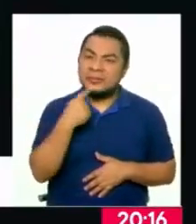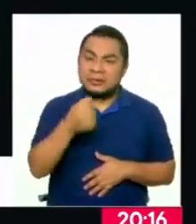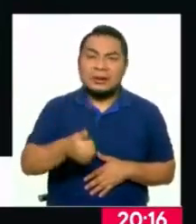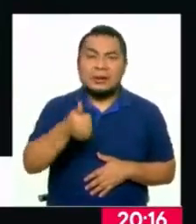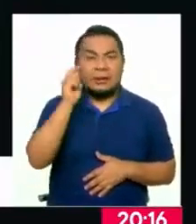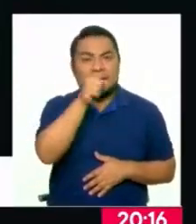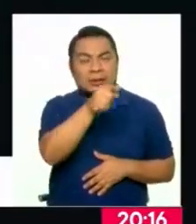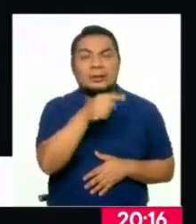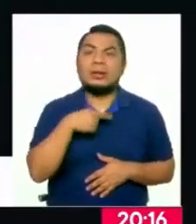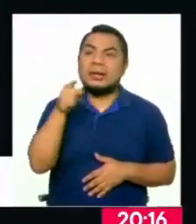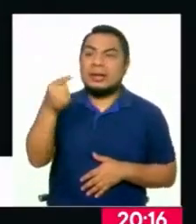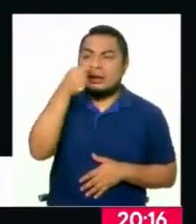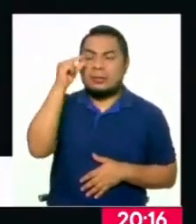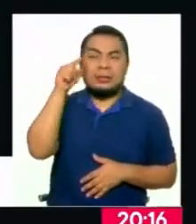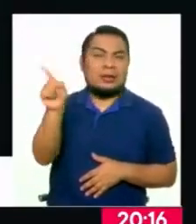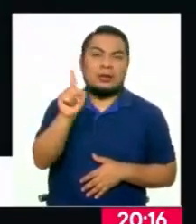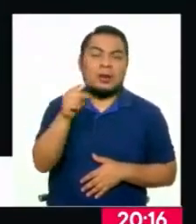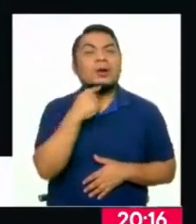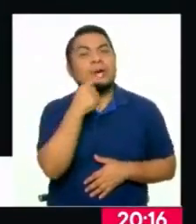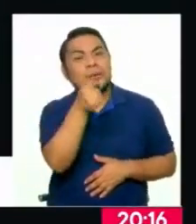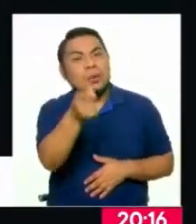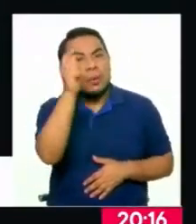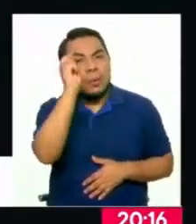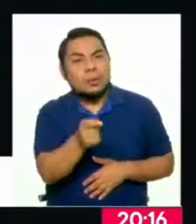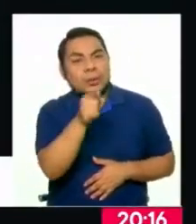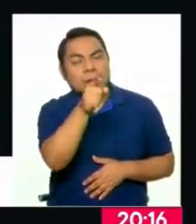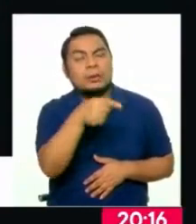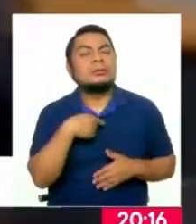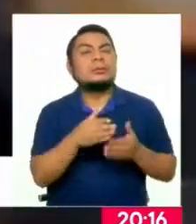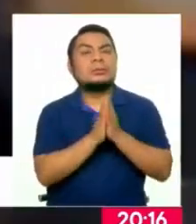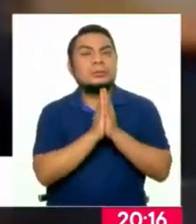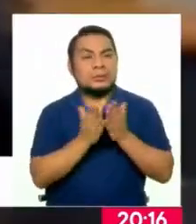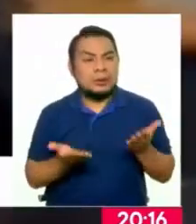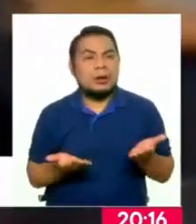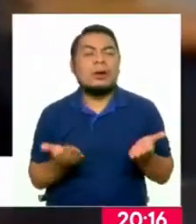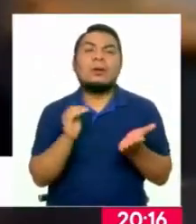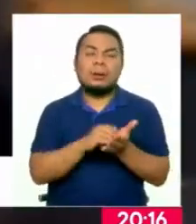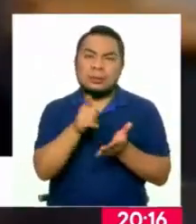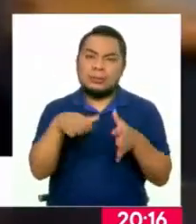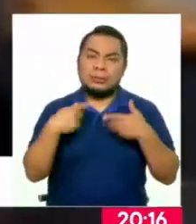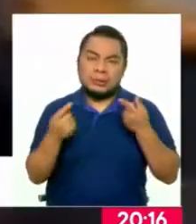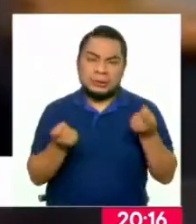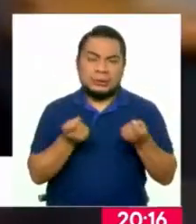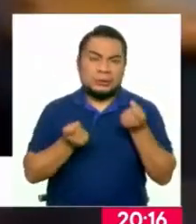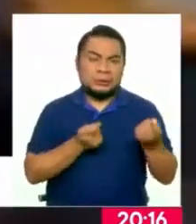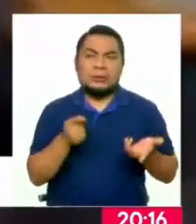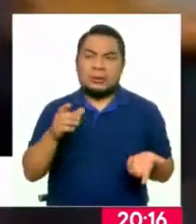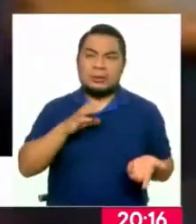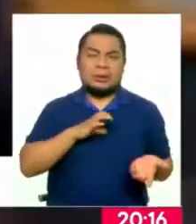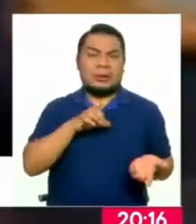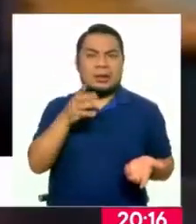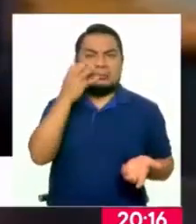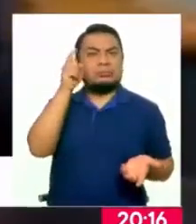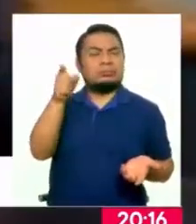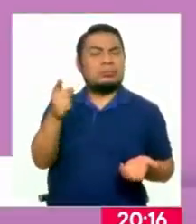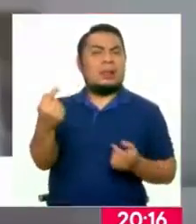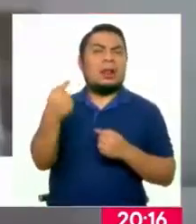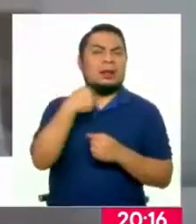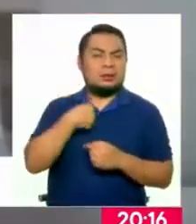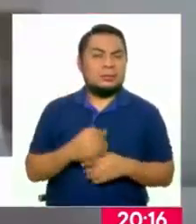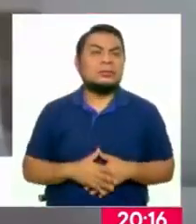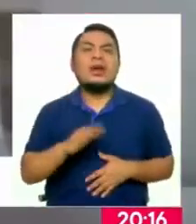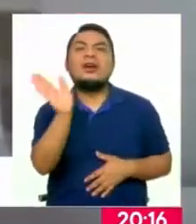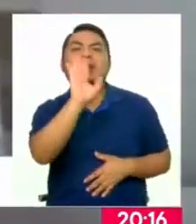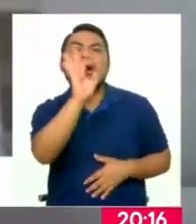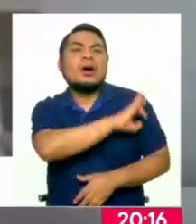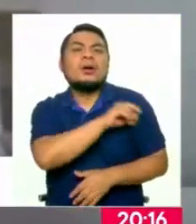usted, no al señor procesado. Le pido encarecidamente pueda regular las palabras del señor, por favor. No,